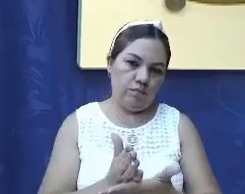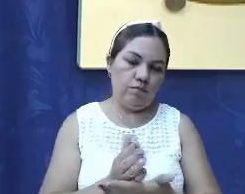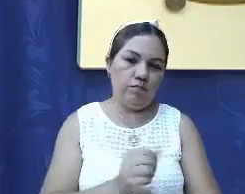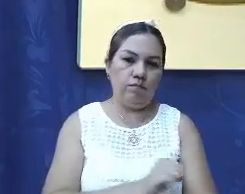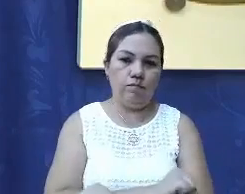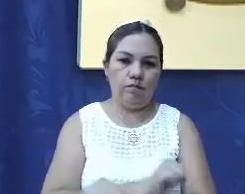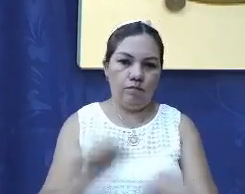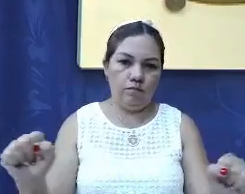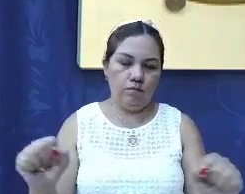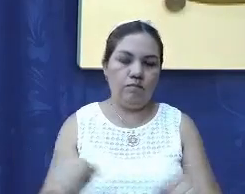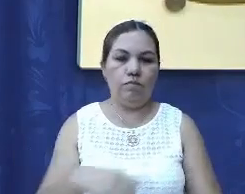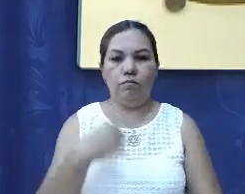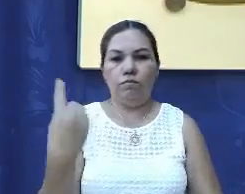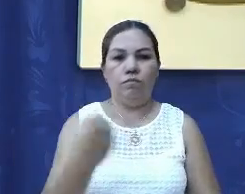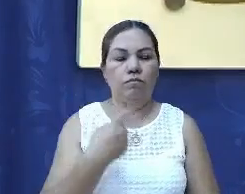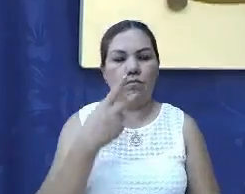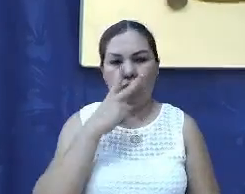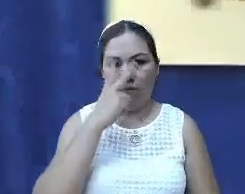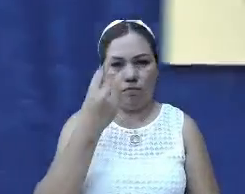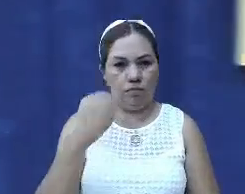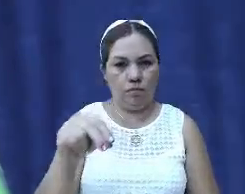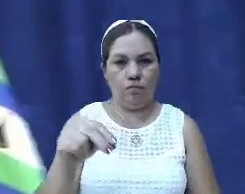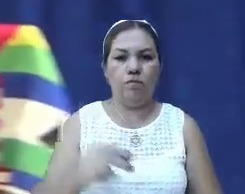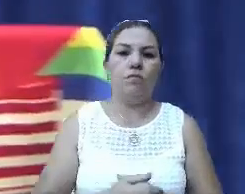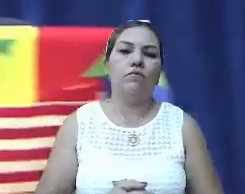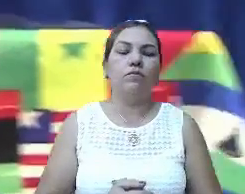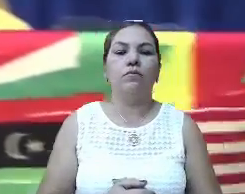no es de ti. Y plante y